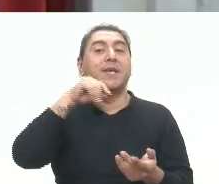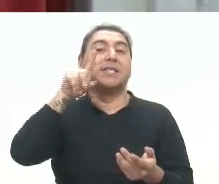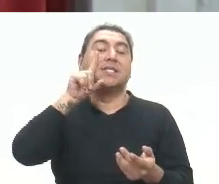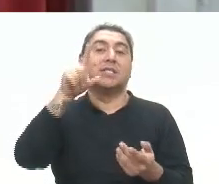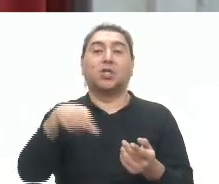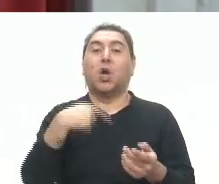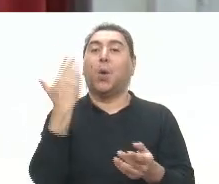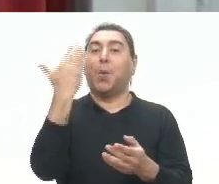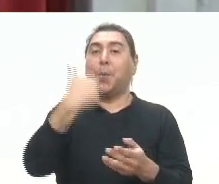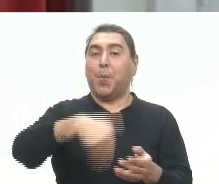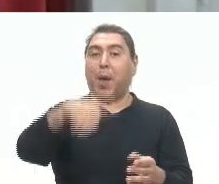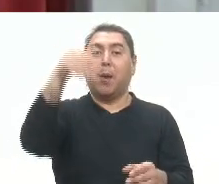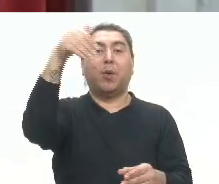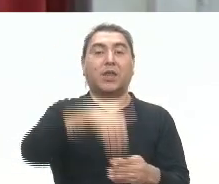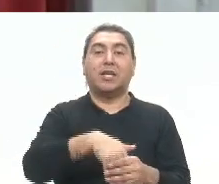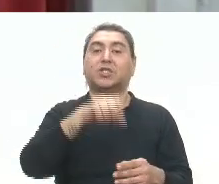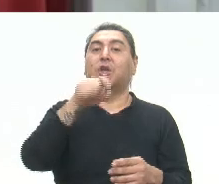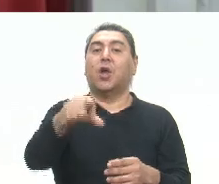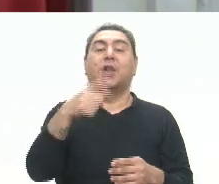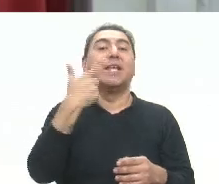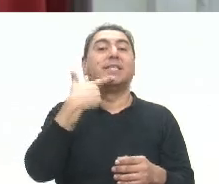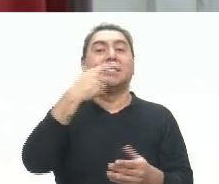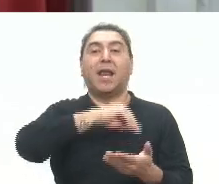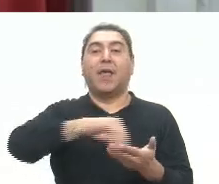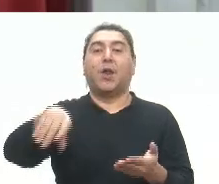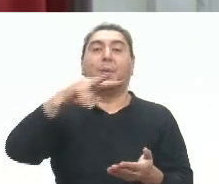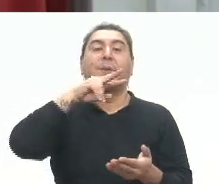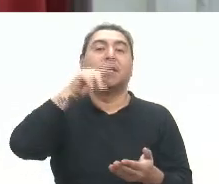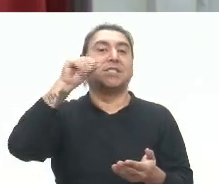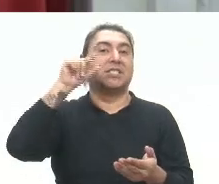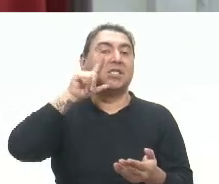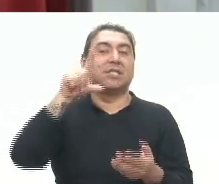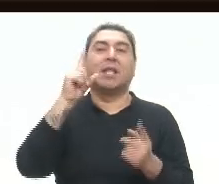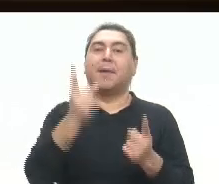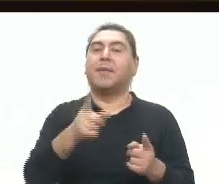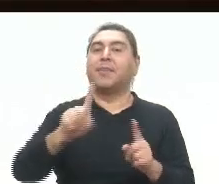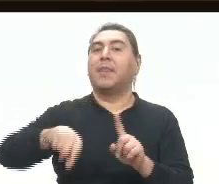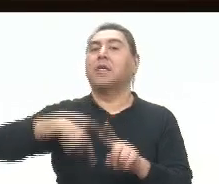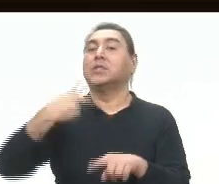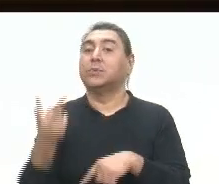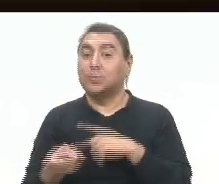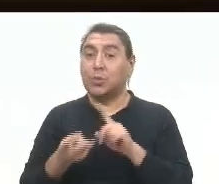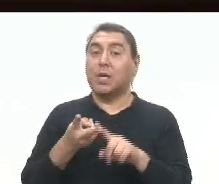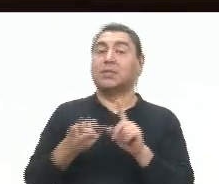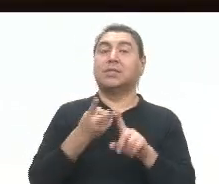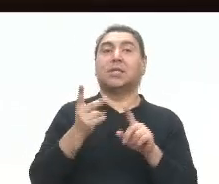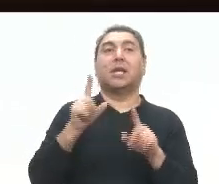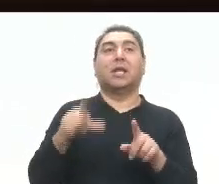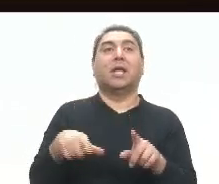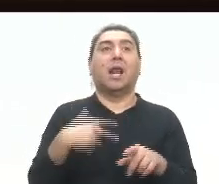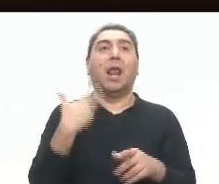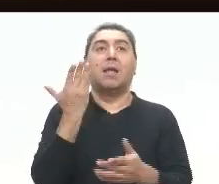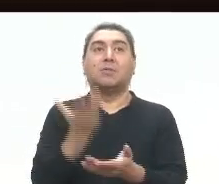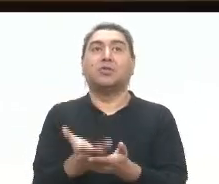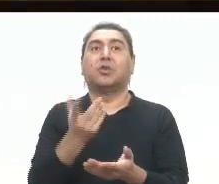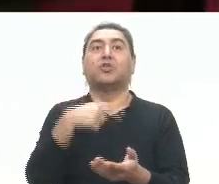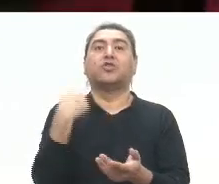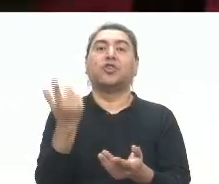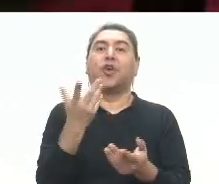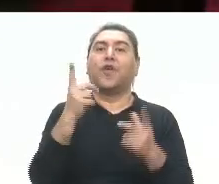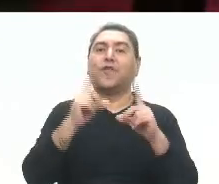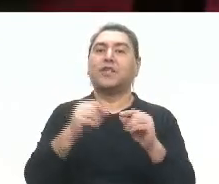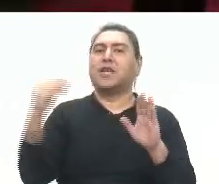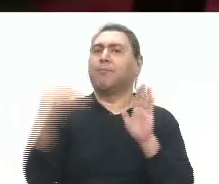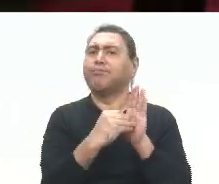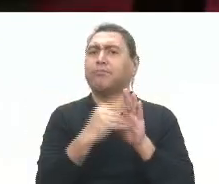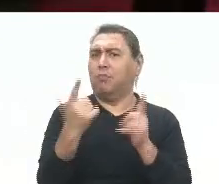votación primero la del senador Vichy. A continuación. Esa moción, porque no tenemos fecha